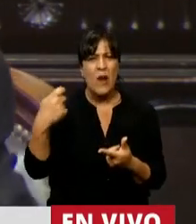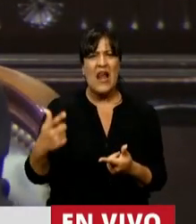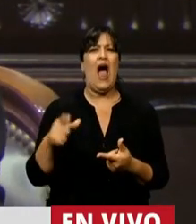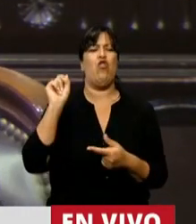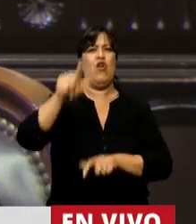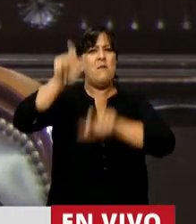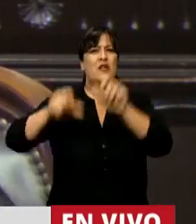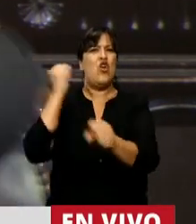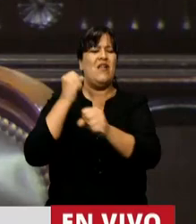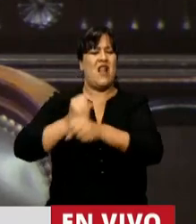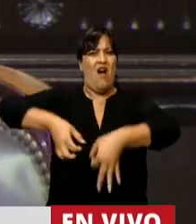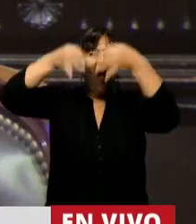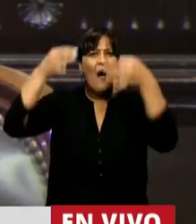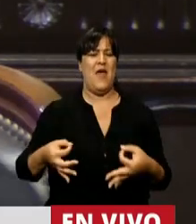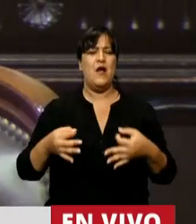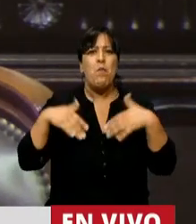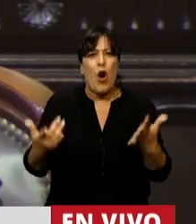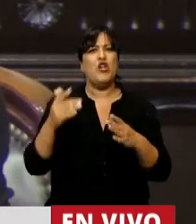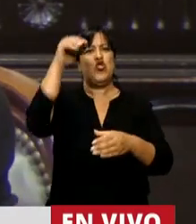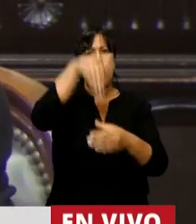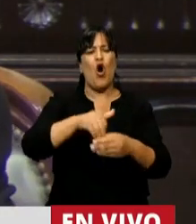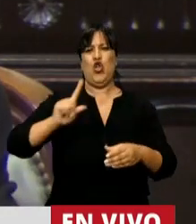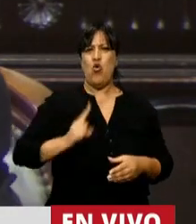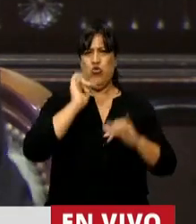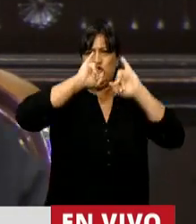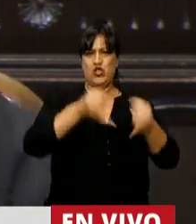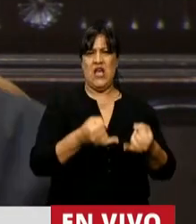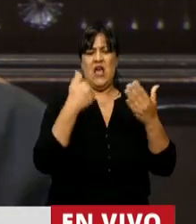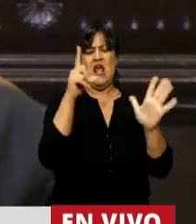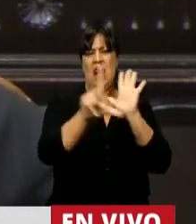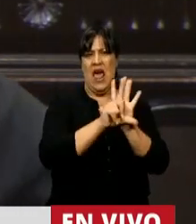y trabajadores en dignidad. Por eso votamos con orgullo.